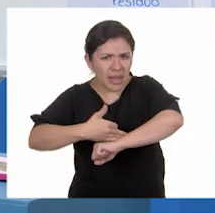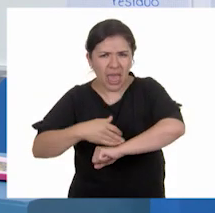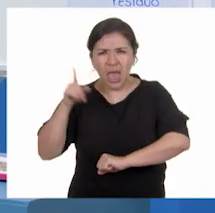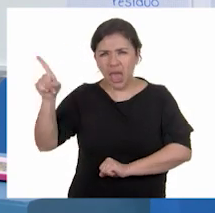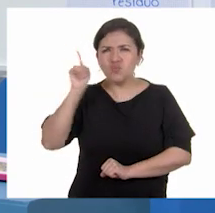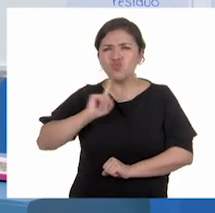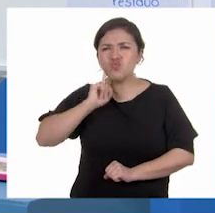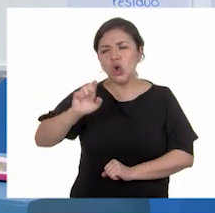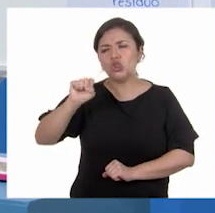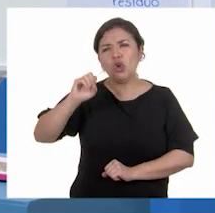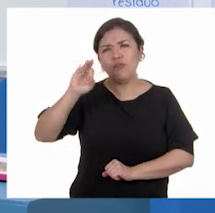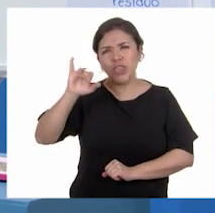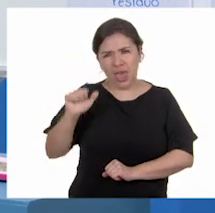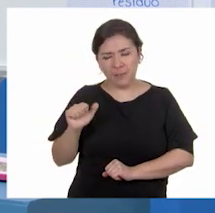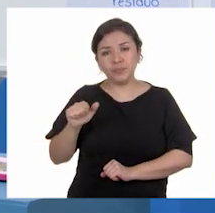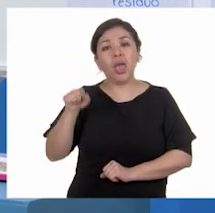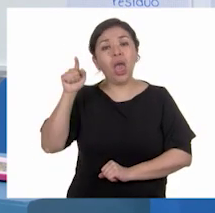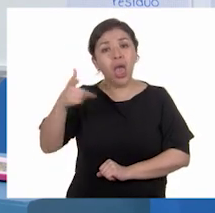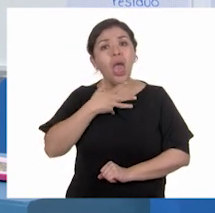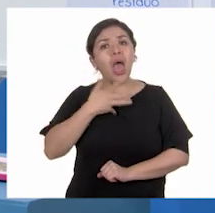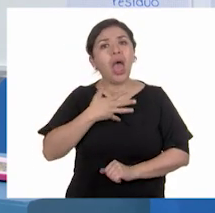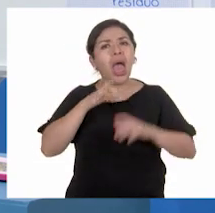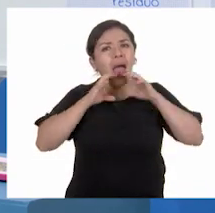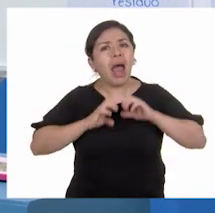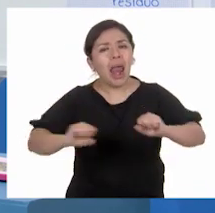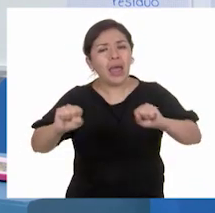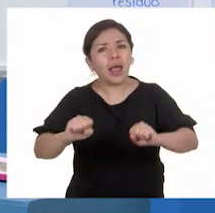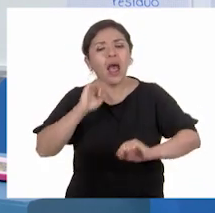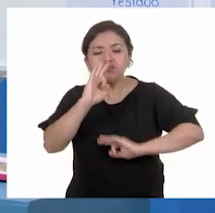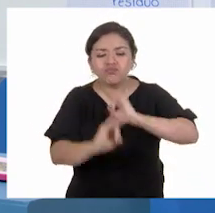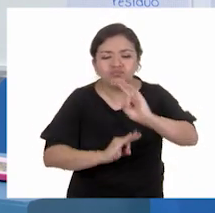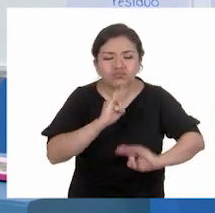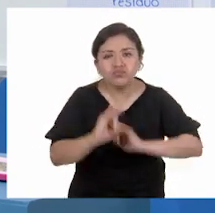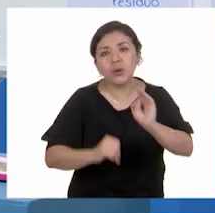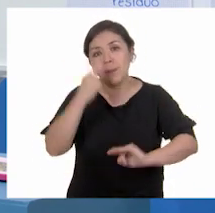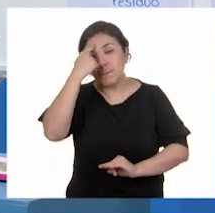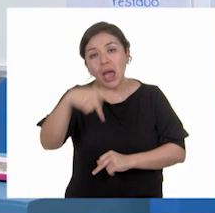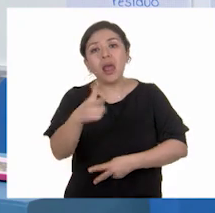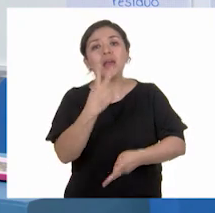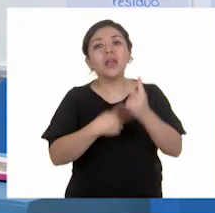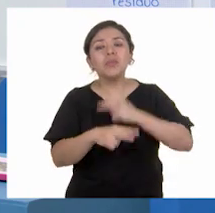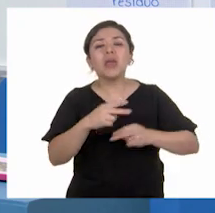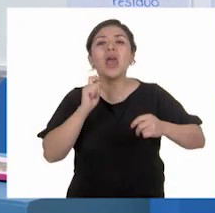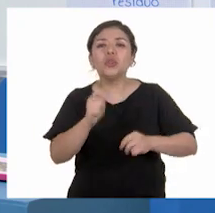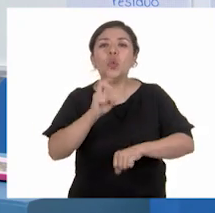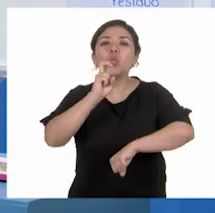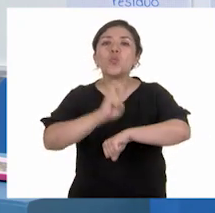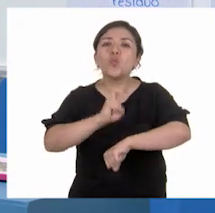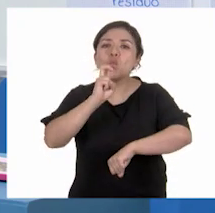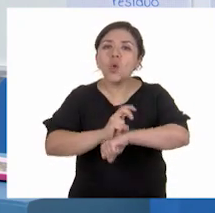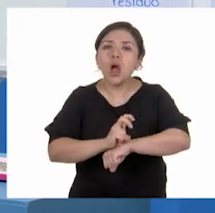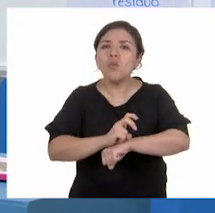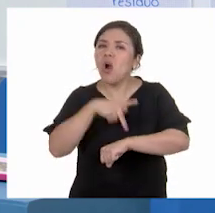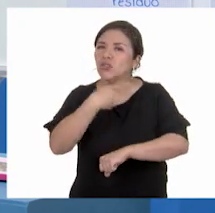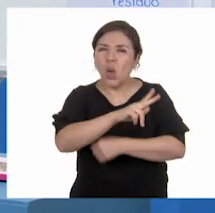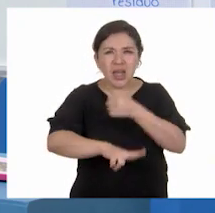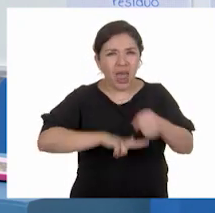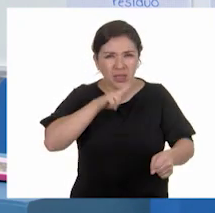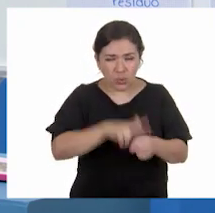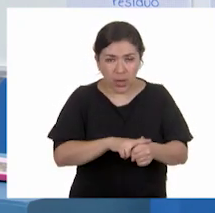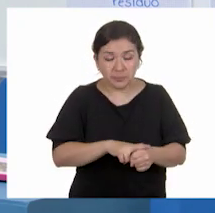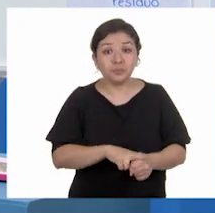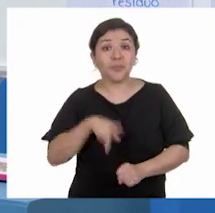nuestra alumna Sofía tiene una granja que se dedica a la producción de huevo orgánico.